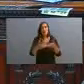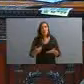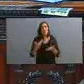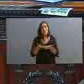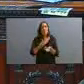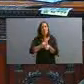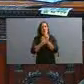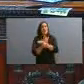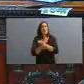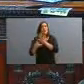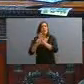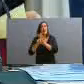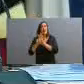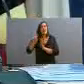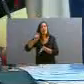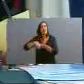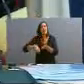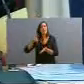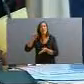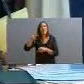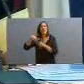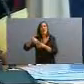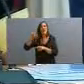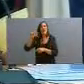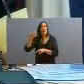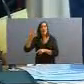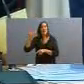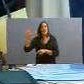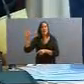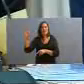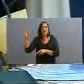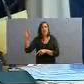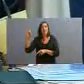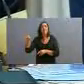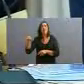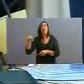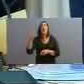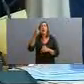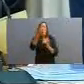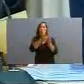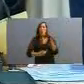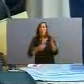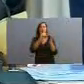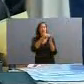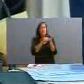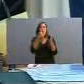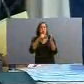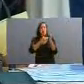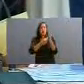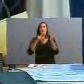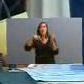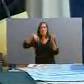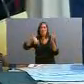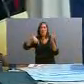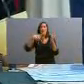caballo, un decreto donde se eximía a los miembros del Poder Judicial, en un inciso P, a los miembros del